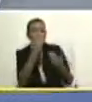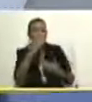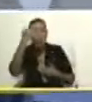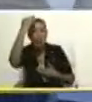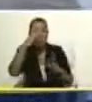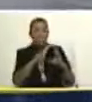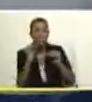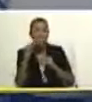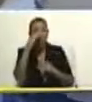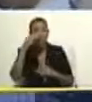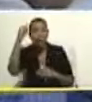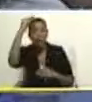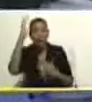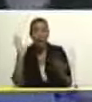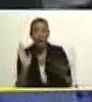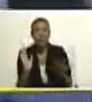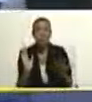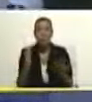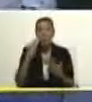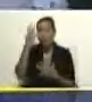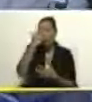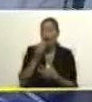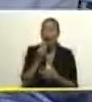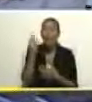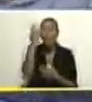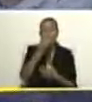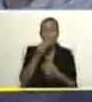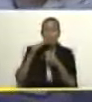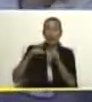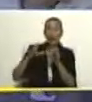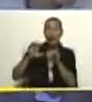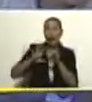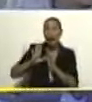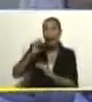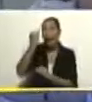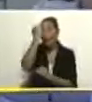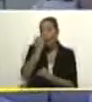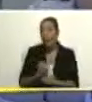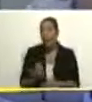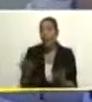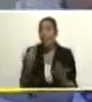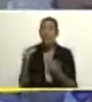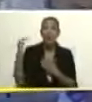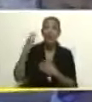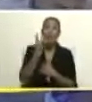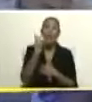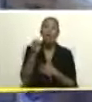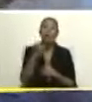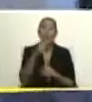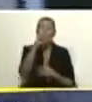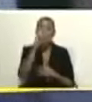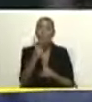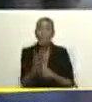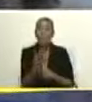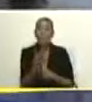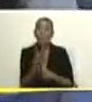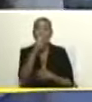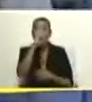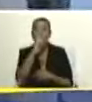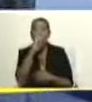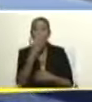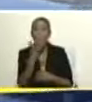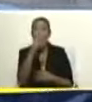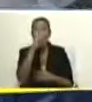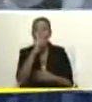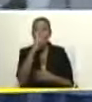todos, ¿vale? ¿Verdad que son grandes? ¿Ustedes son de quinto año? Cuarto, más grandes todavía. Cuando yo estaba en cuarto grado